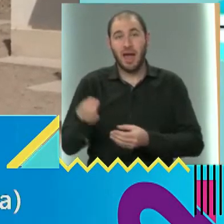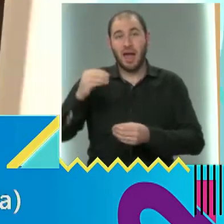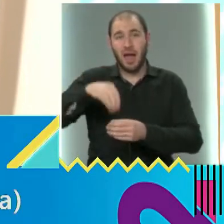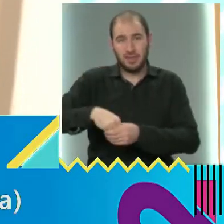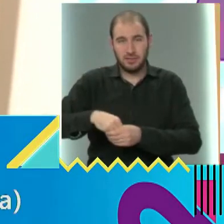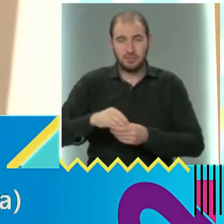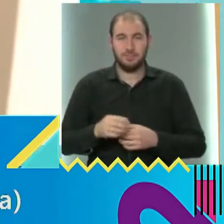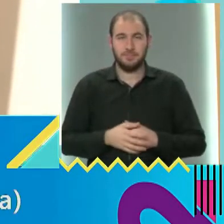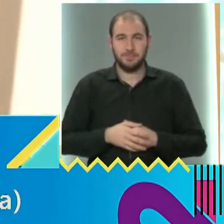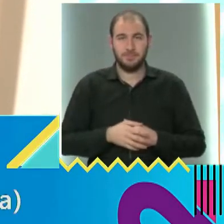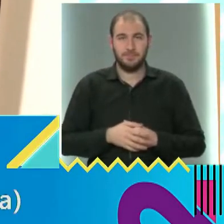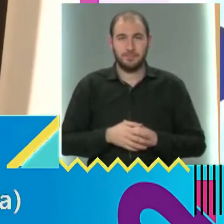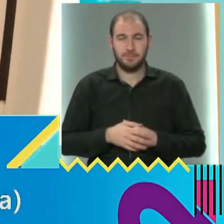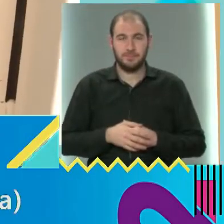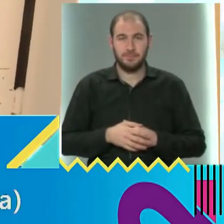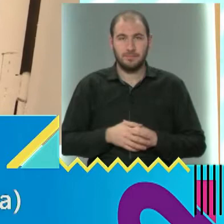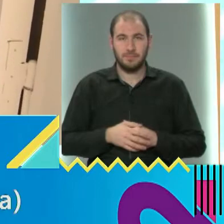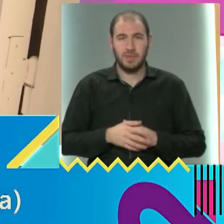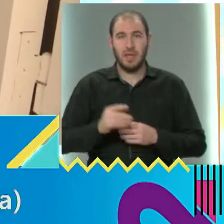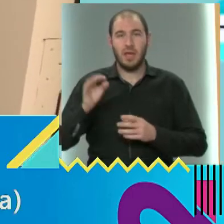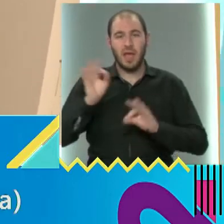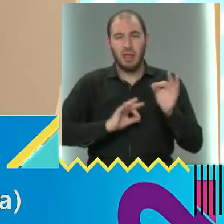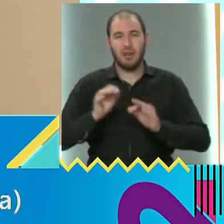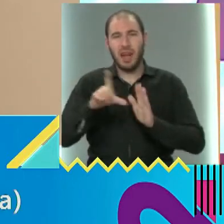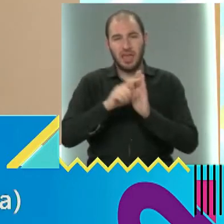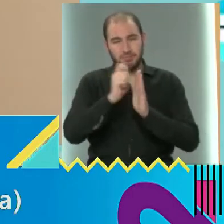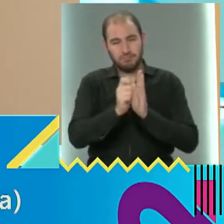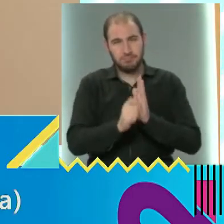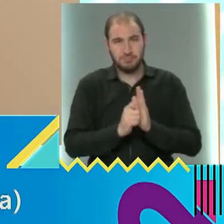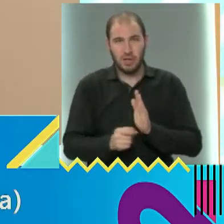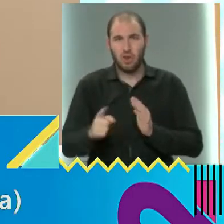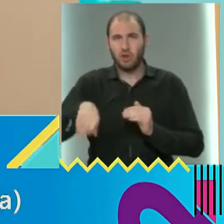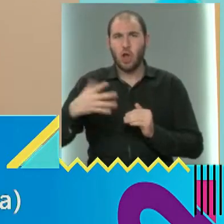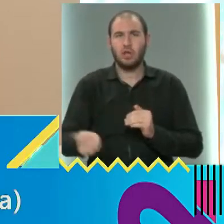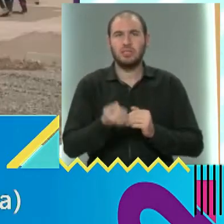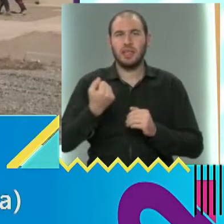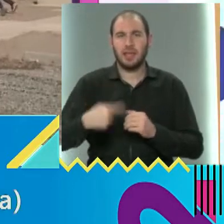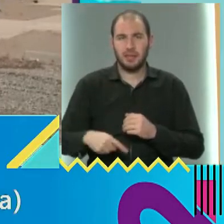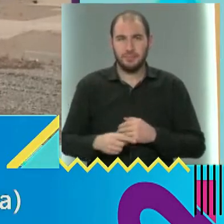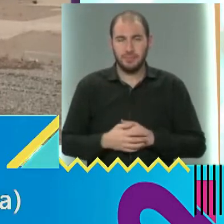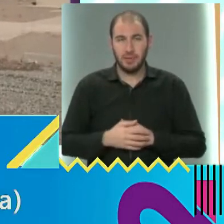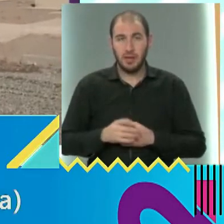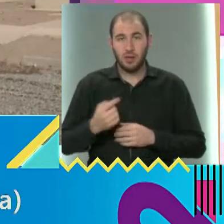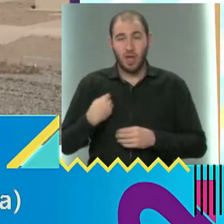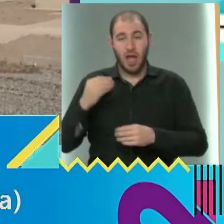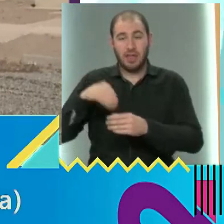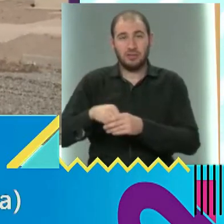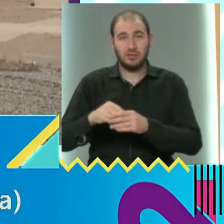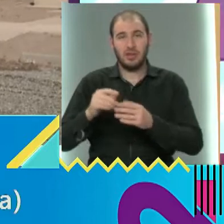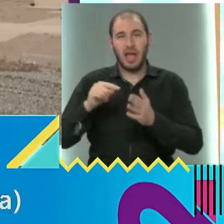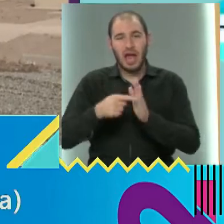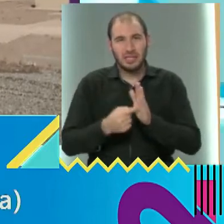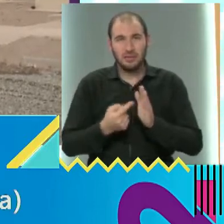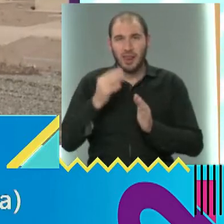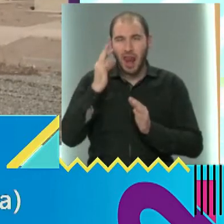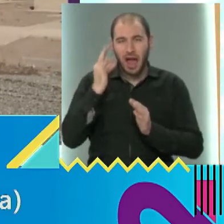parte en la elaboración de esta ley, y lo que hemos logrado es que formemos parte del articulado, por lo